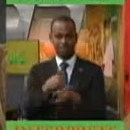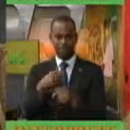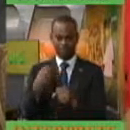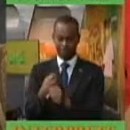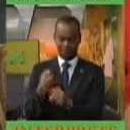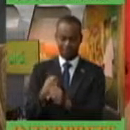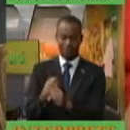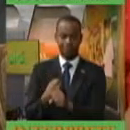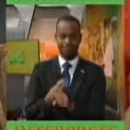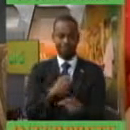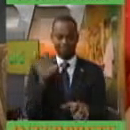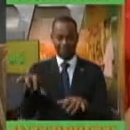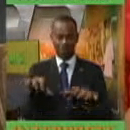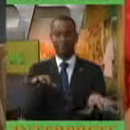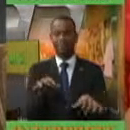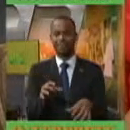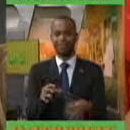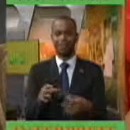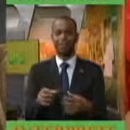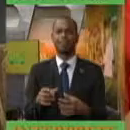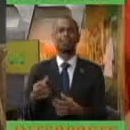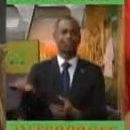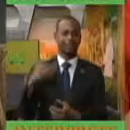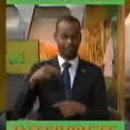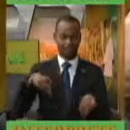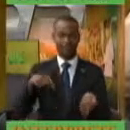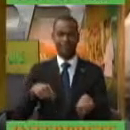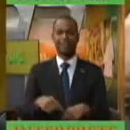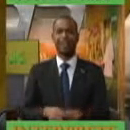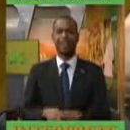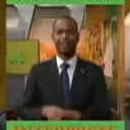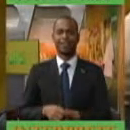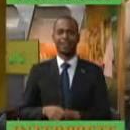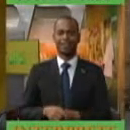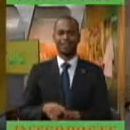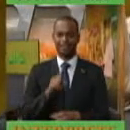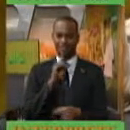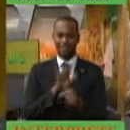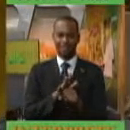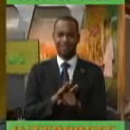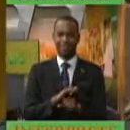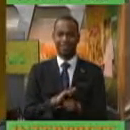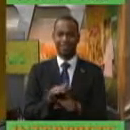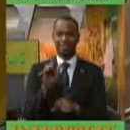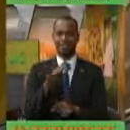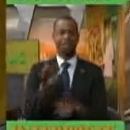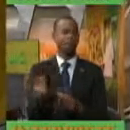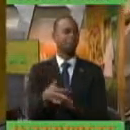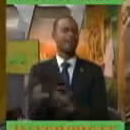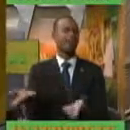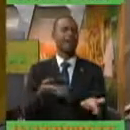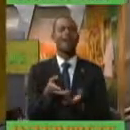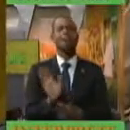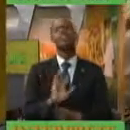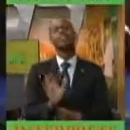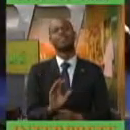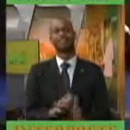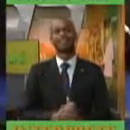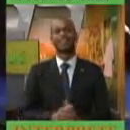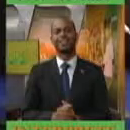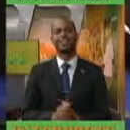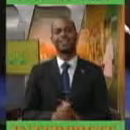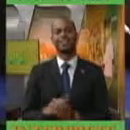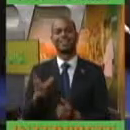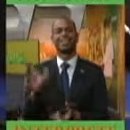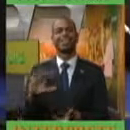institución también. Que venga aquí un día. Tenemos que hablar con él. Se lo prometemos. Y no tiene que traer pescado, ¿no? Es una inspiración. No,